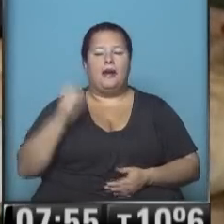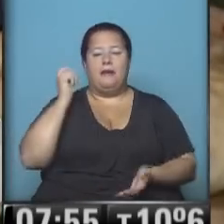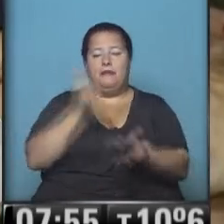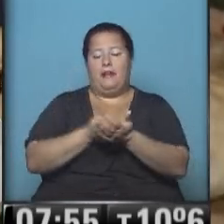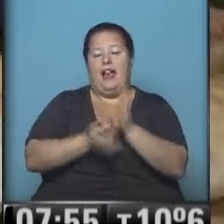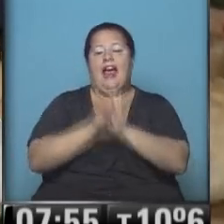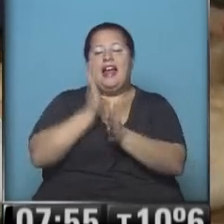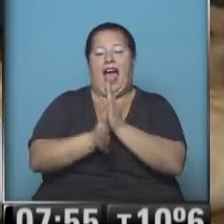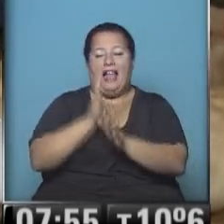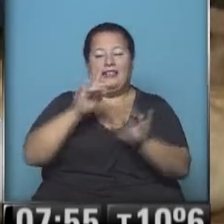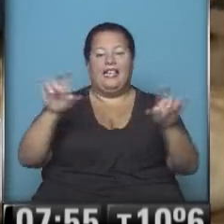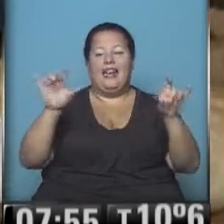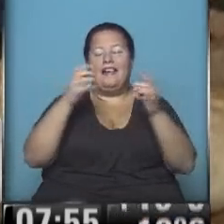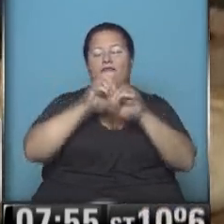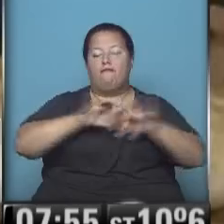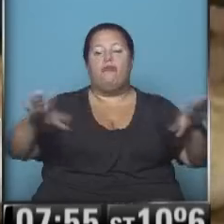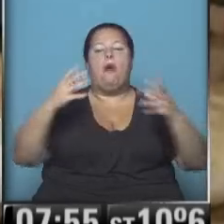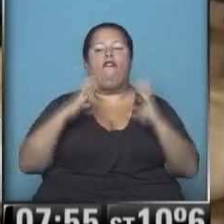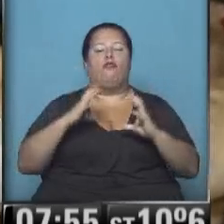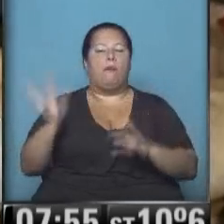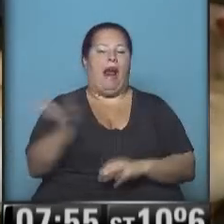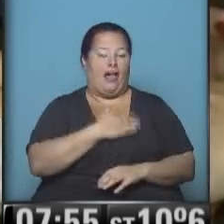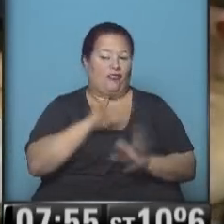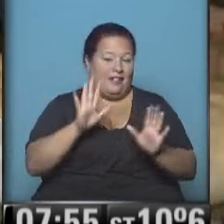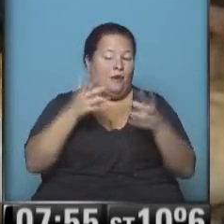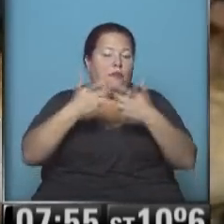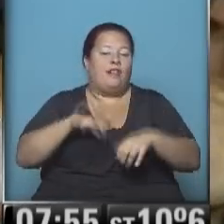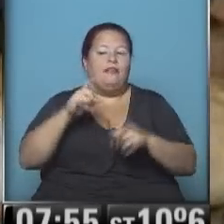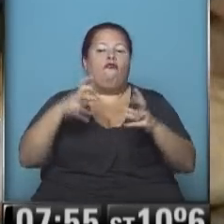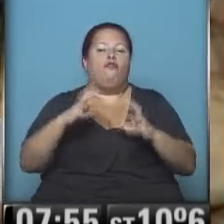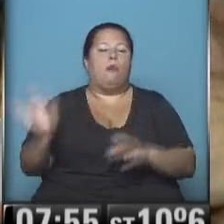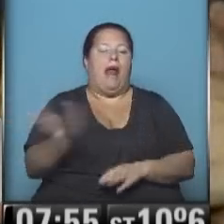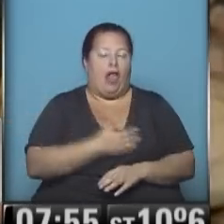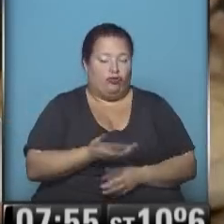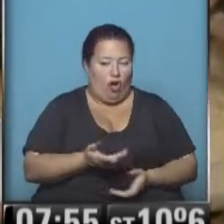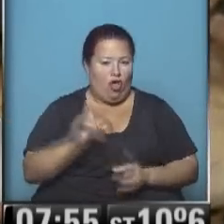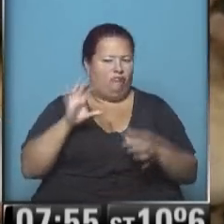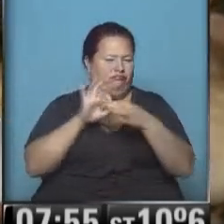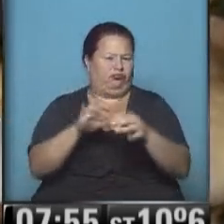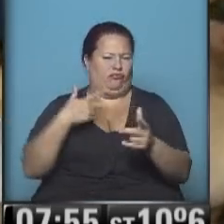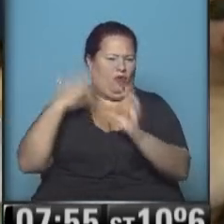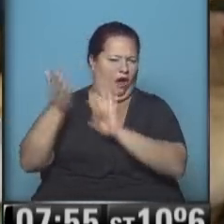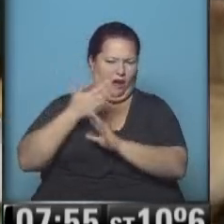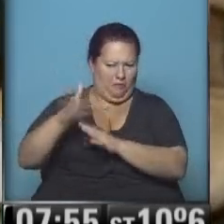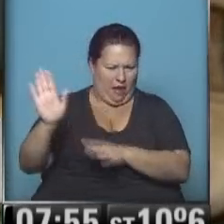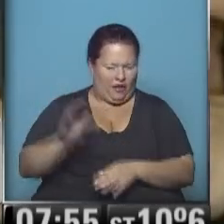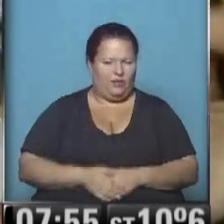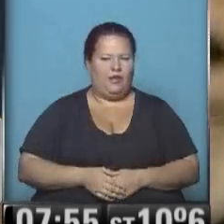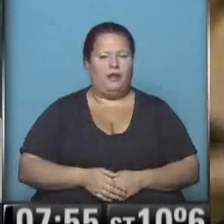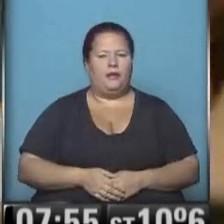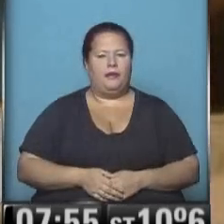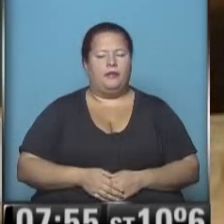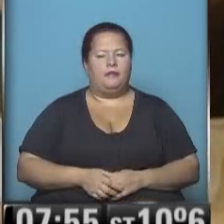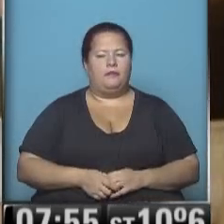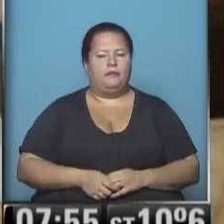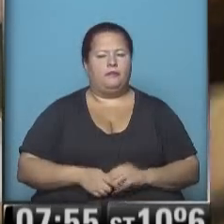señal gratis para que llegue el fútbol para todos, porque así se llama el programa, con lo cual no hay relación de ninguna característica. ¿Nos sorprendió esta revelación sobre Rondón,